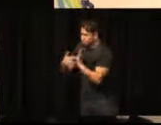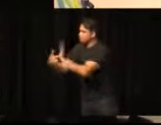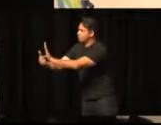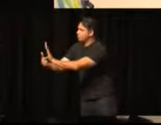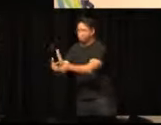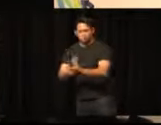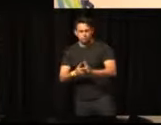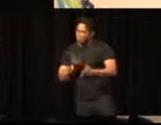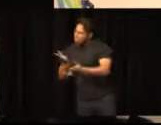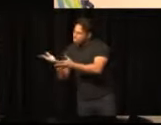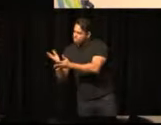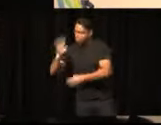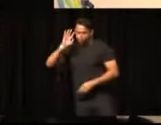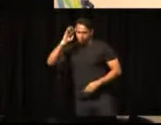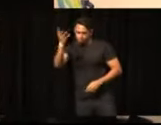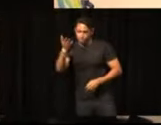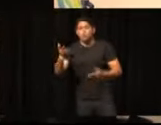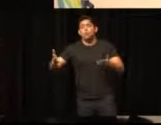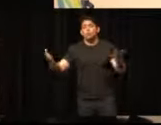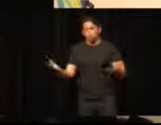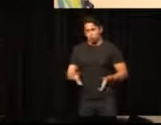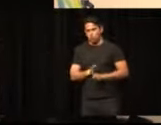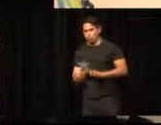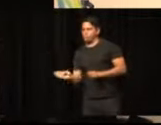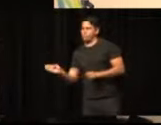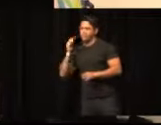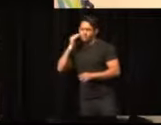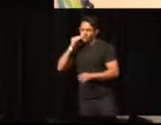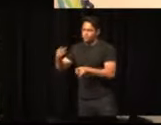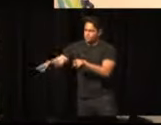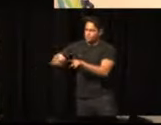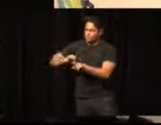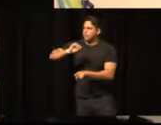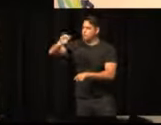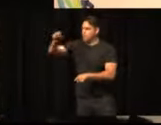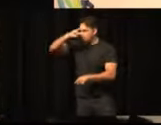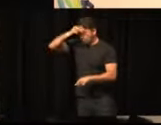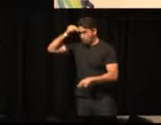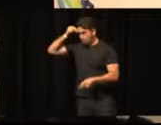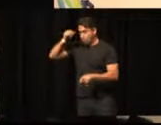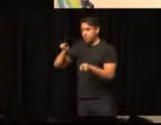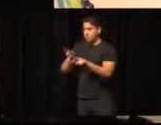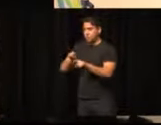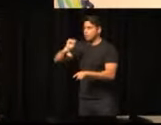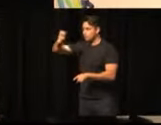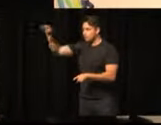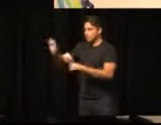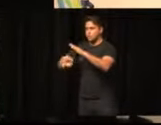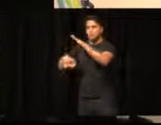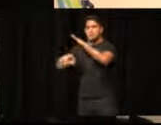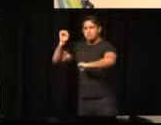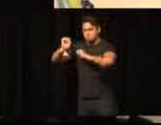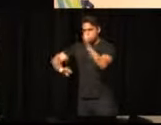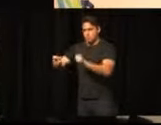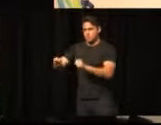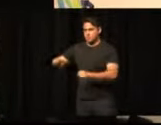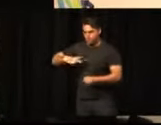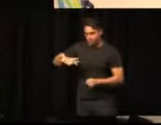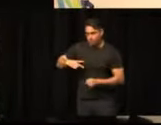movimiento, intentar alianzas en el ámbito municipal, ellos en la iniciativa privada y de todos